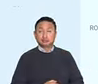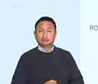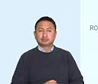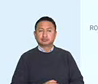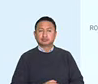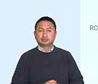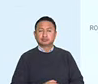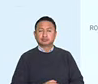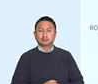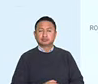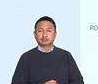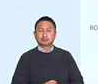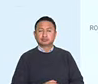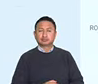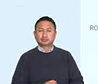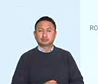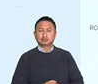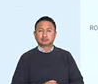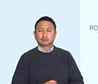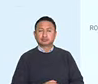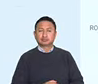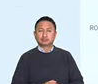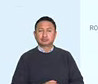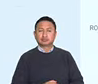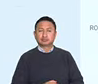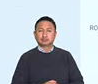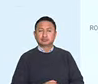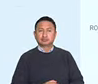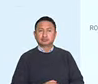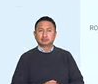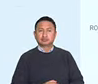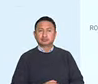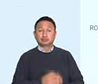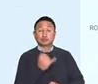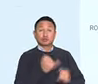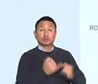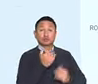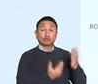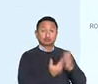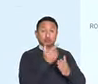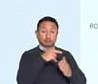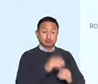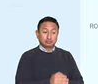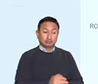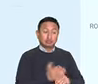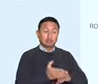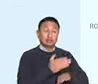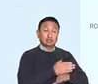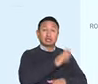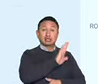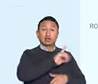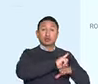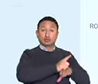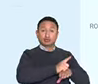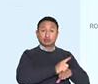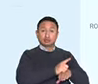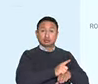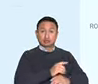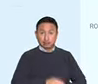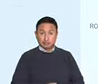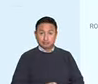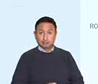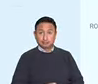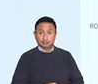Consejo Nacional Electoral. La última actualización fue exactamente hace 5 minutos nada más. Y